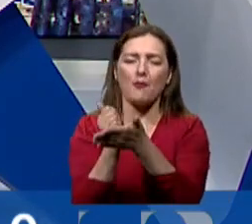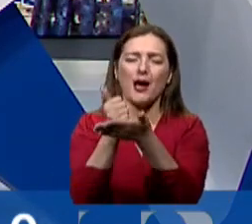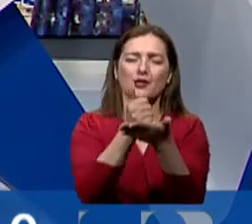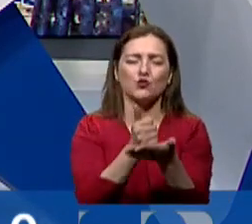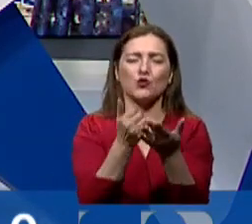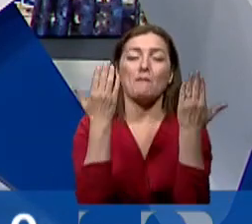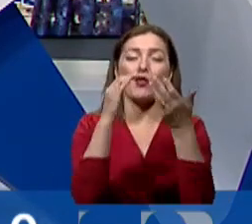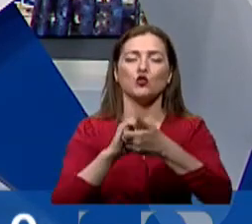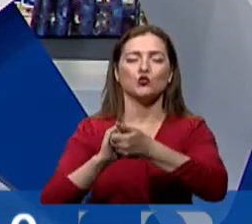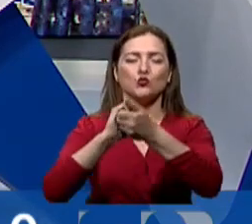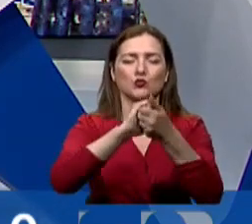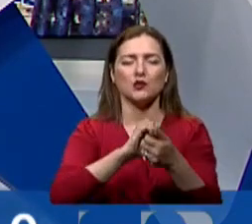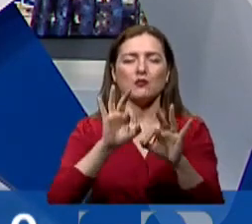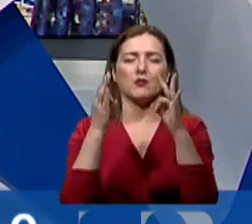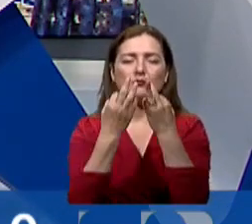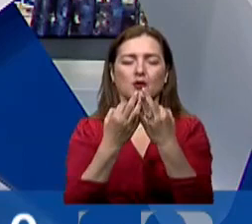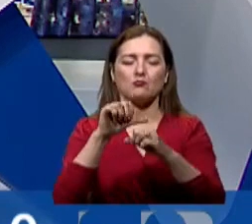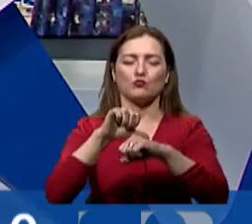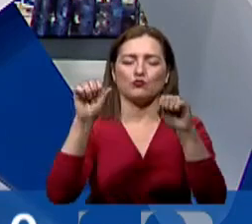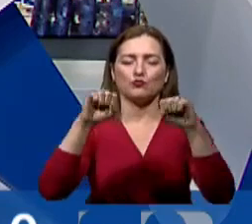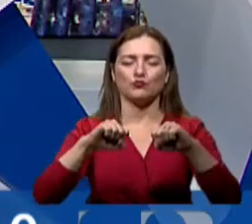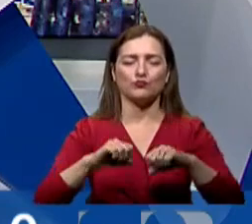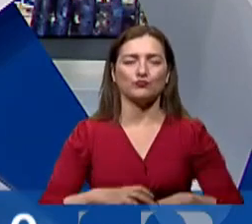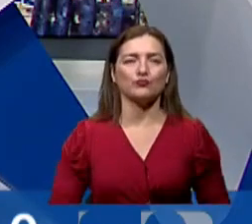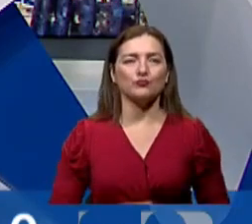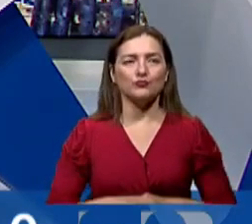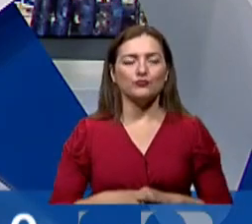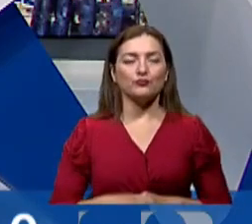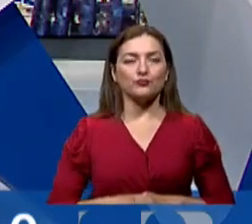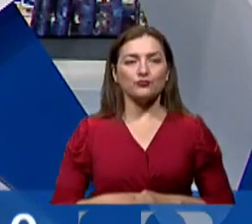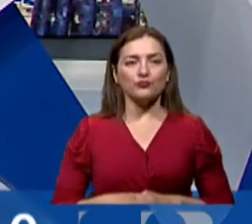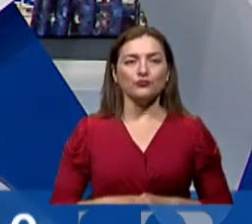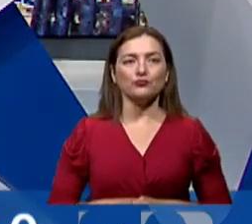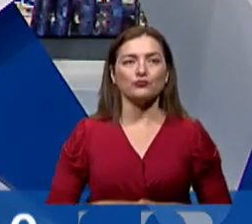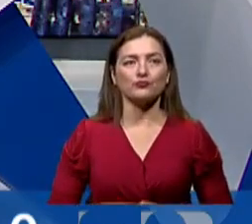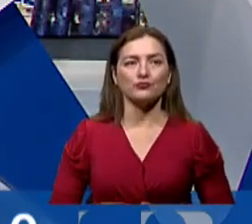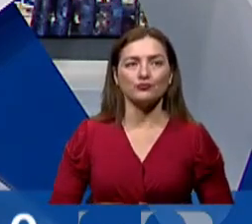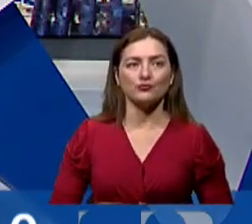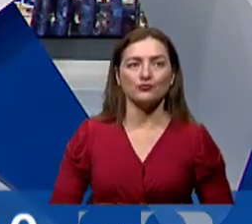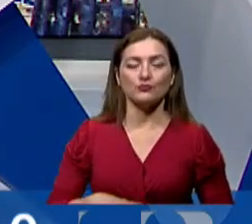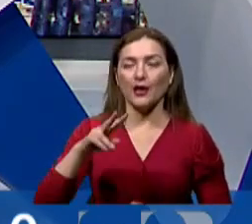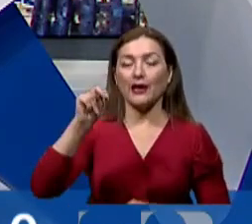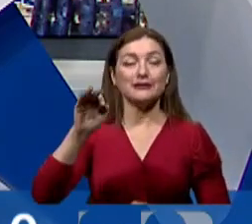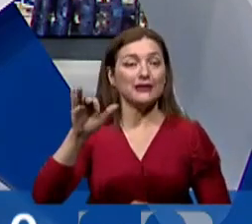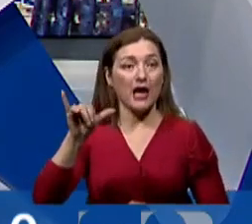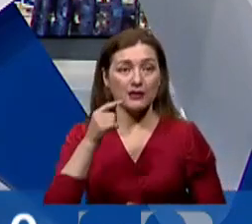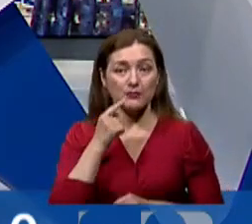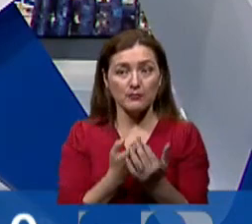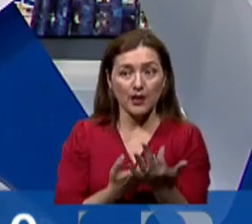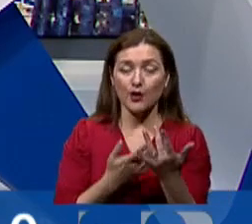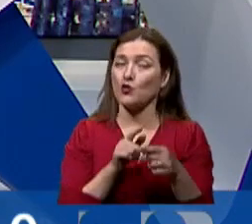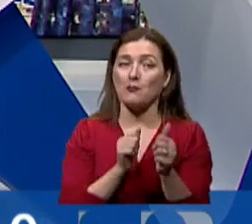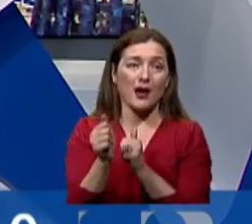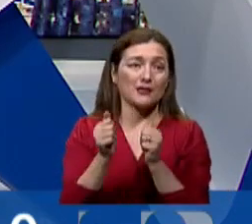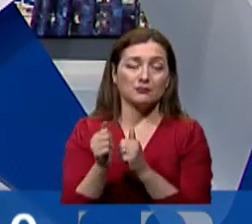amiga justamente a esta familia para que esta cirugía se pueda realizar. Y quisiera también recalcar lo que dice Nati, no hay cómo esperar, si